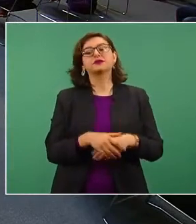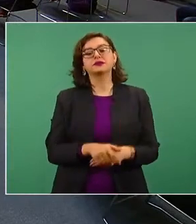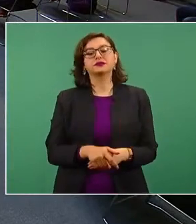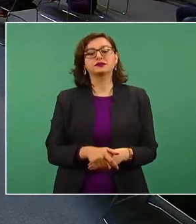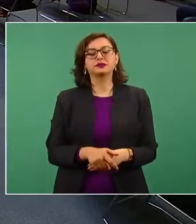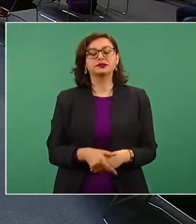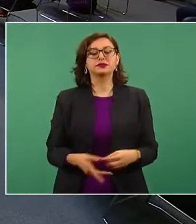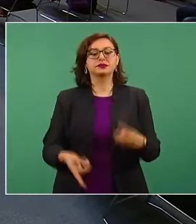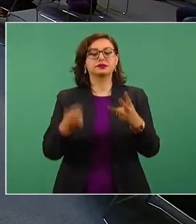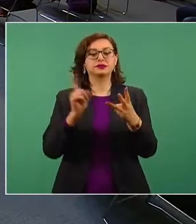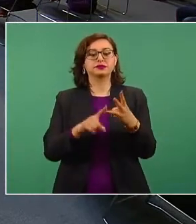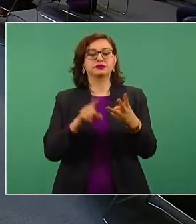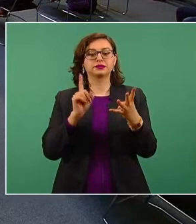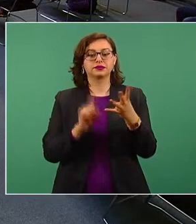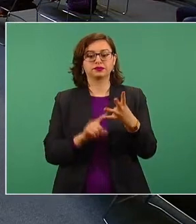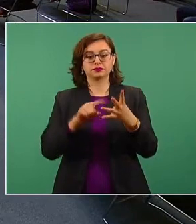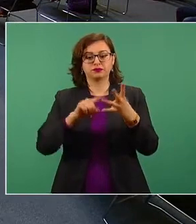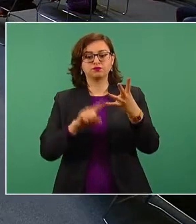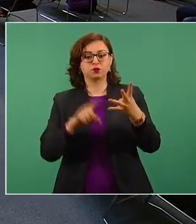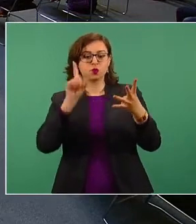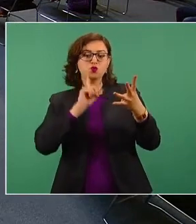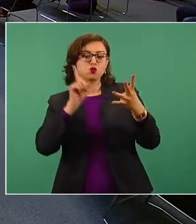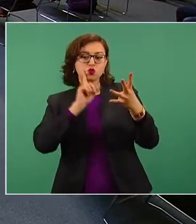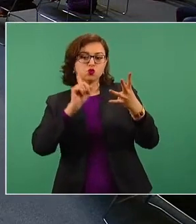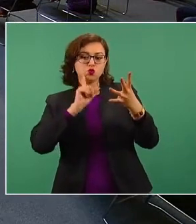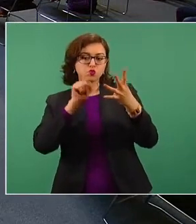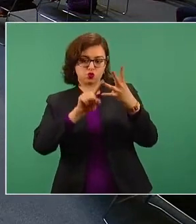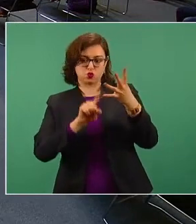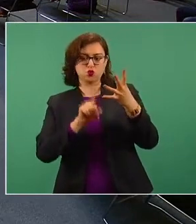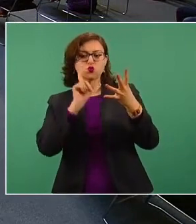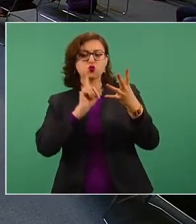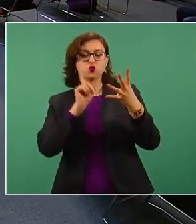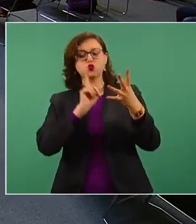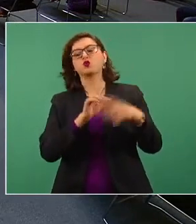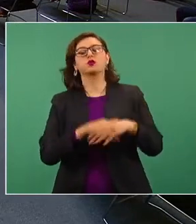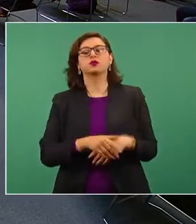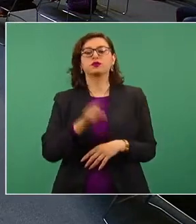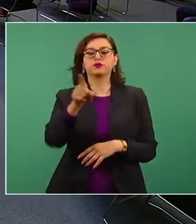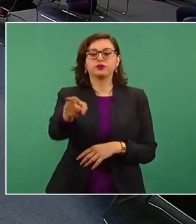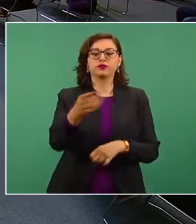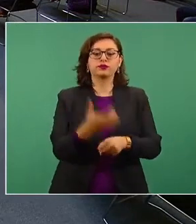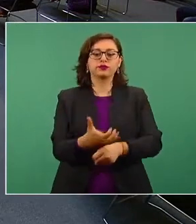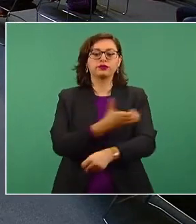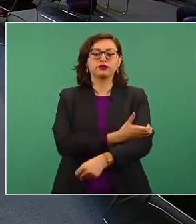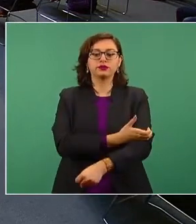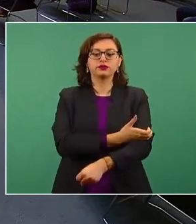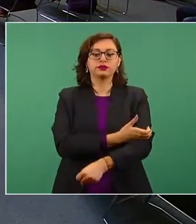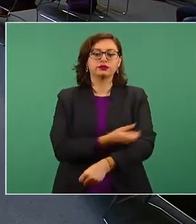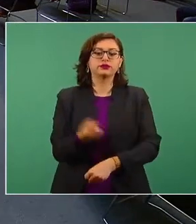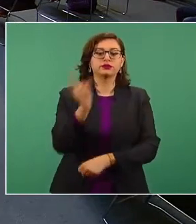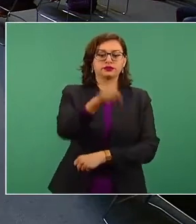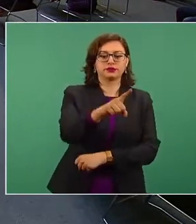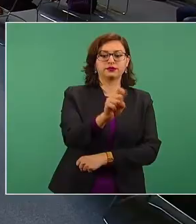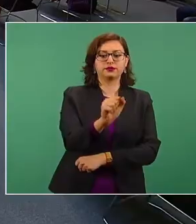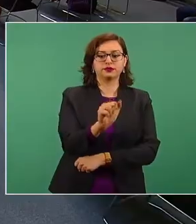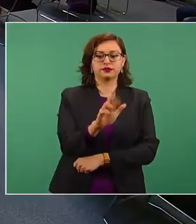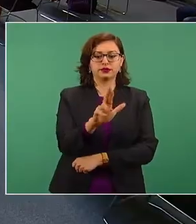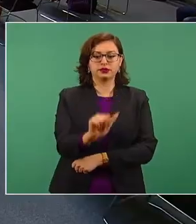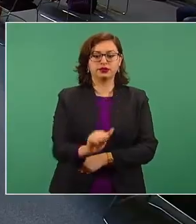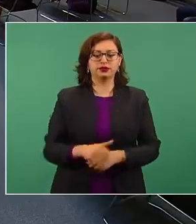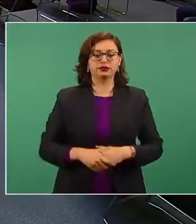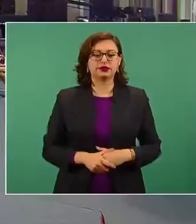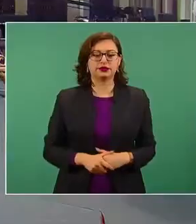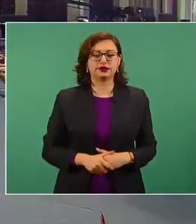pendientes y ahora vamos con dos mujeres para que… La compañera y Sara.